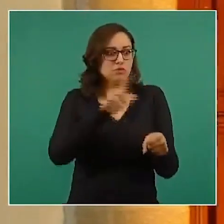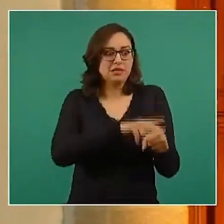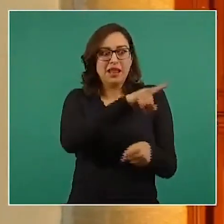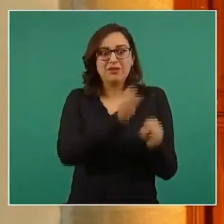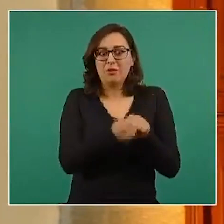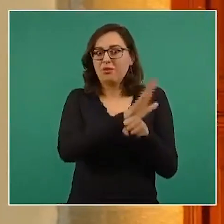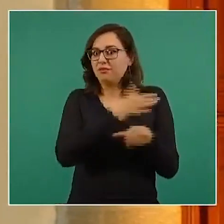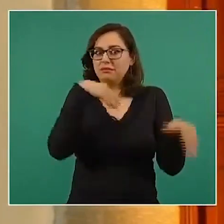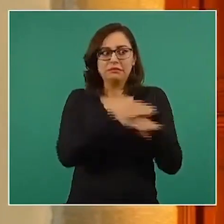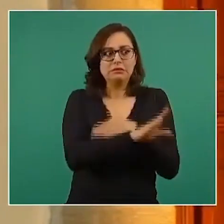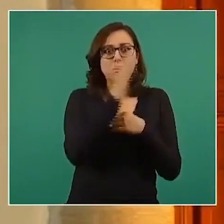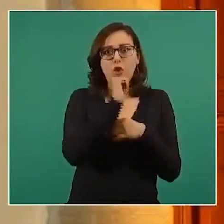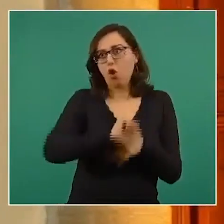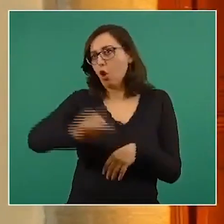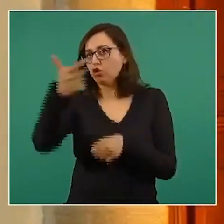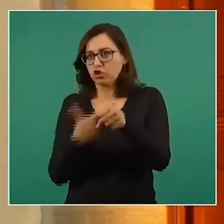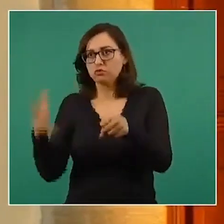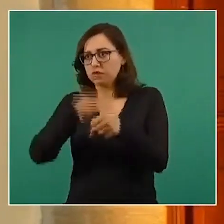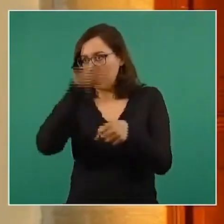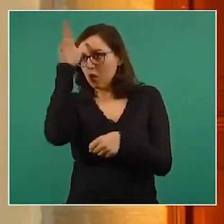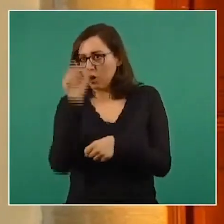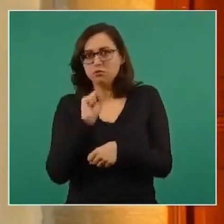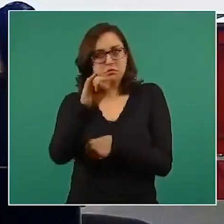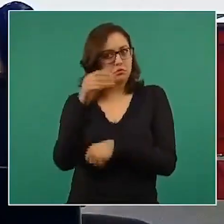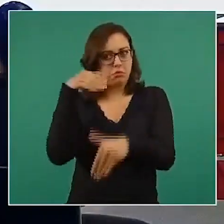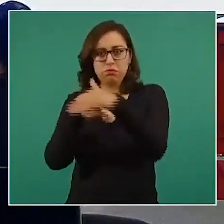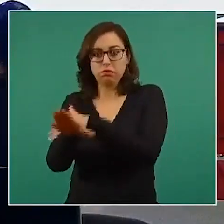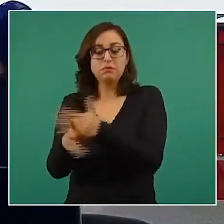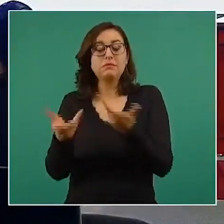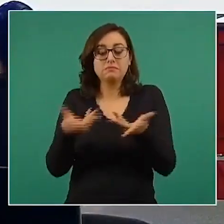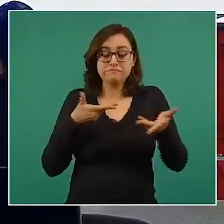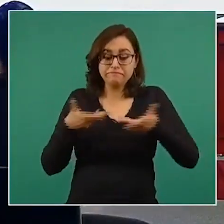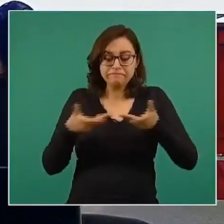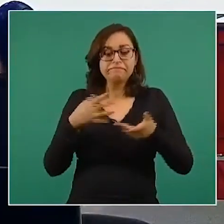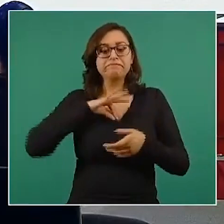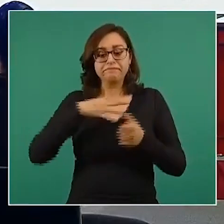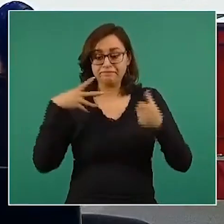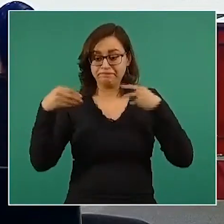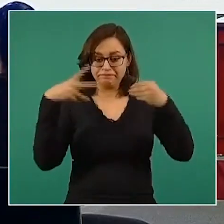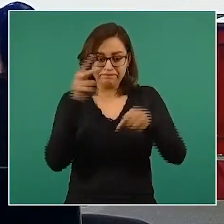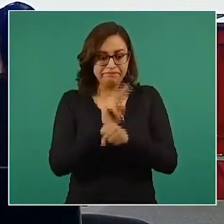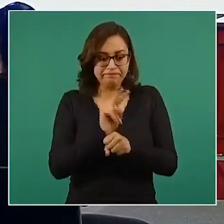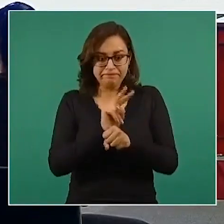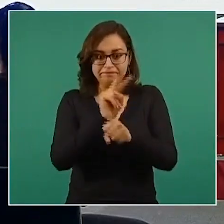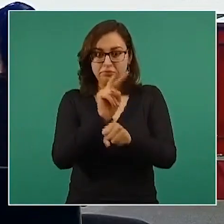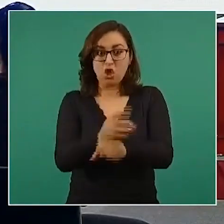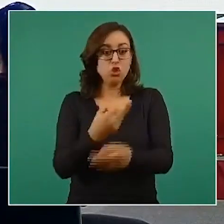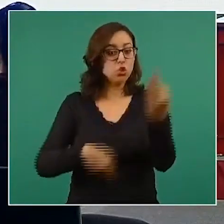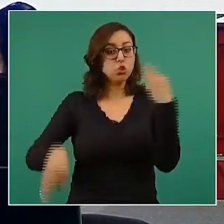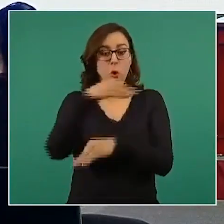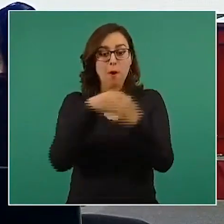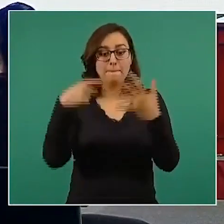nuestras unidades. Se llevó a cabo una capacidad máxima de reconversión y en seguimiento al comportamiento epidemiológico, pero reforzando todas las medidas que se